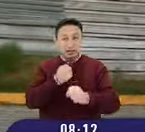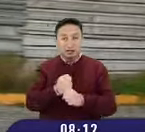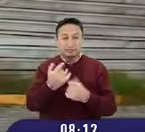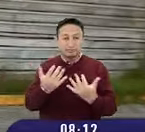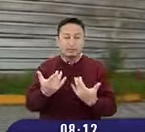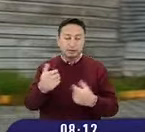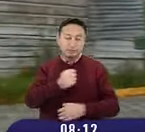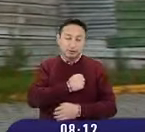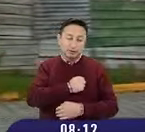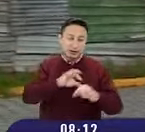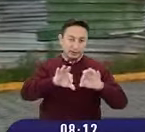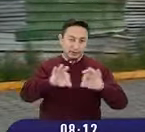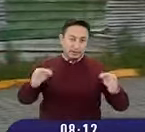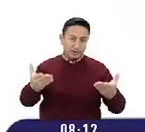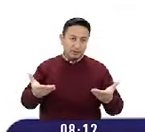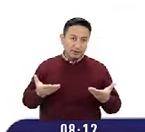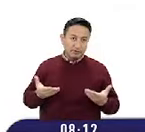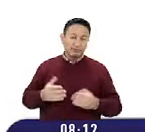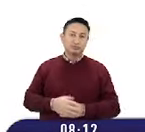las escrituras.